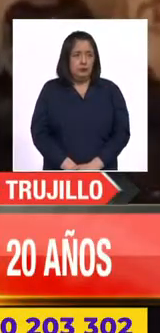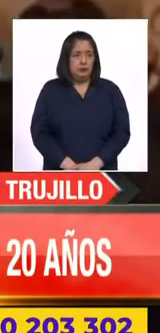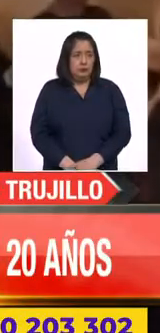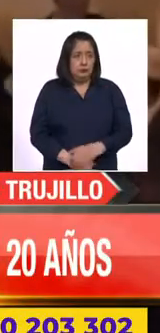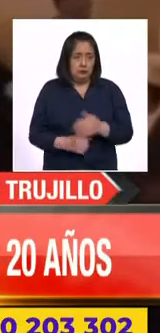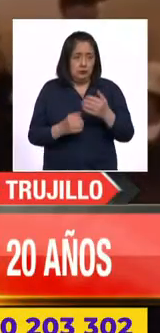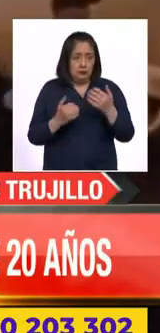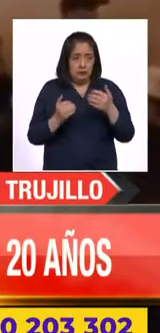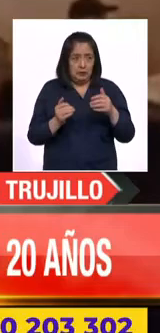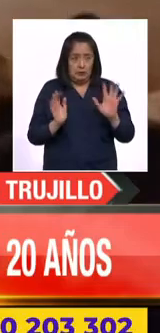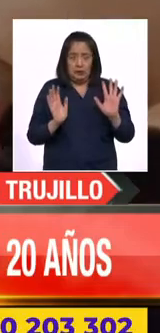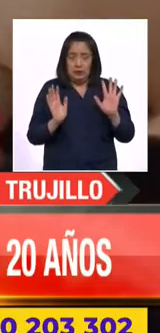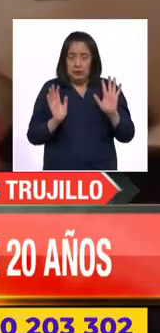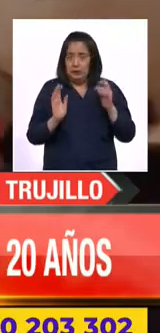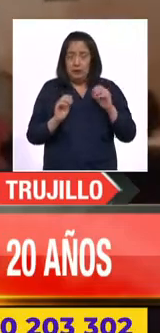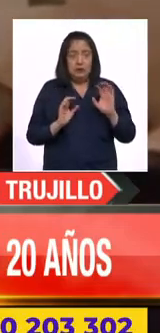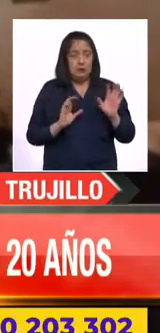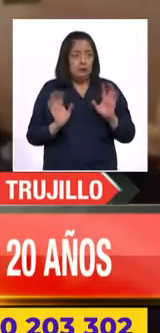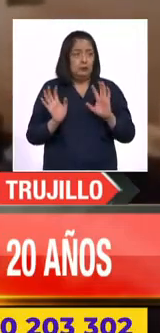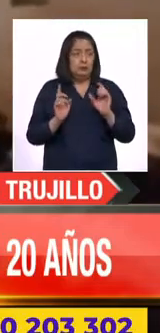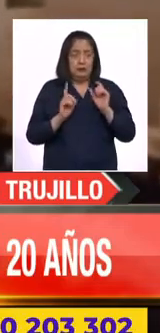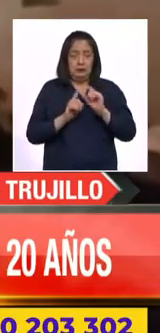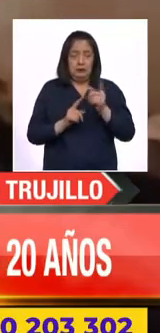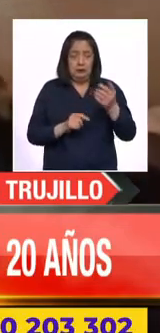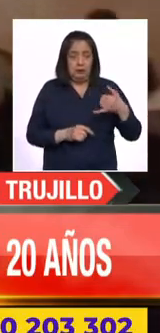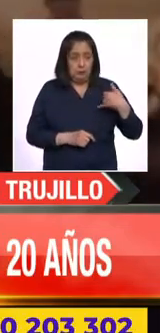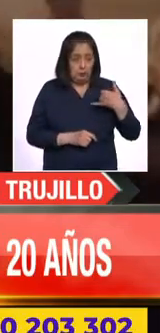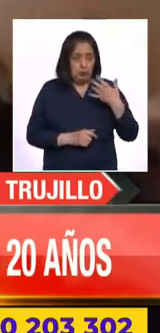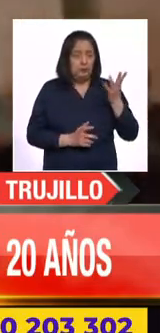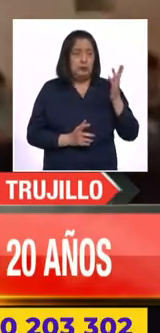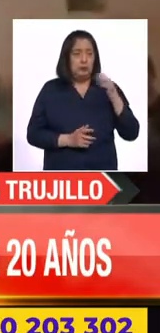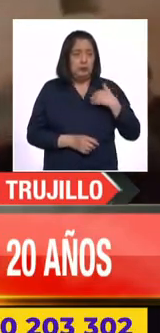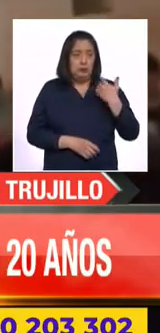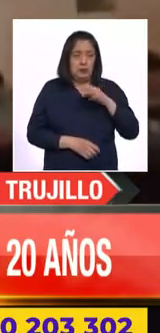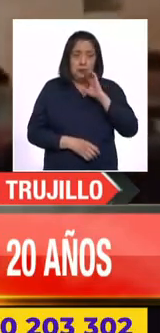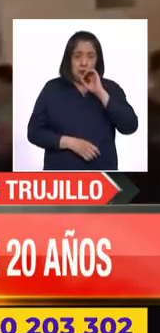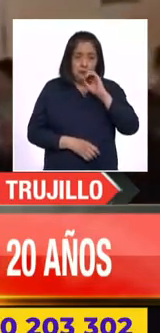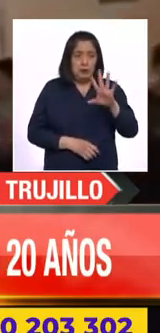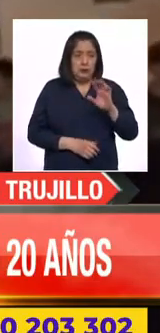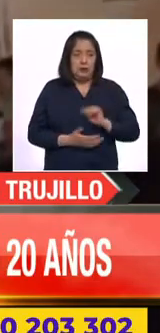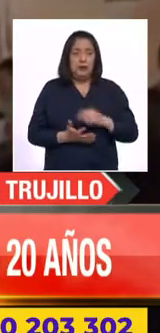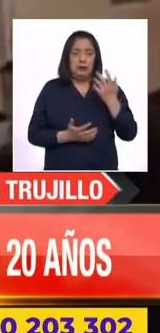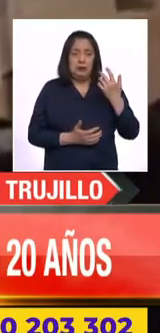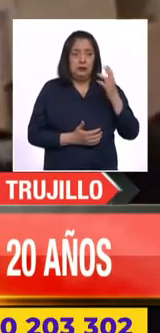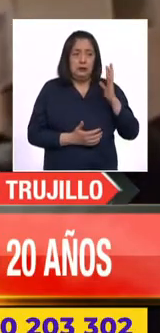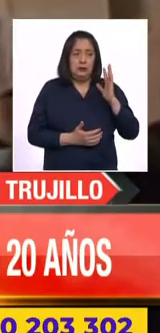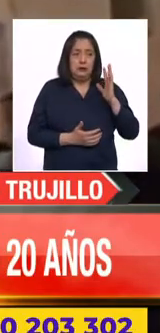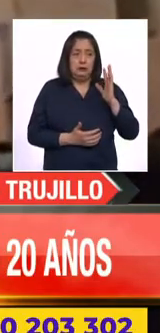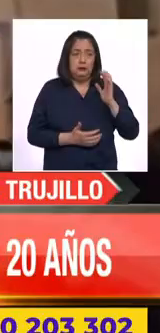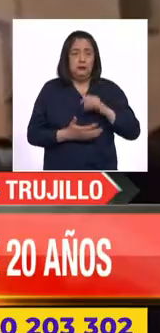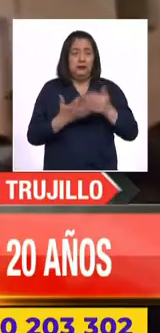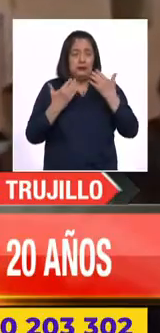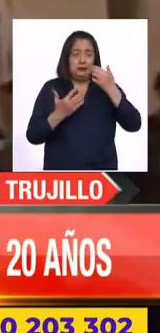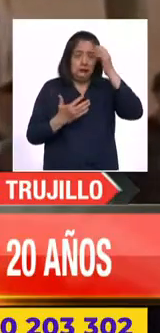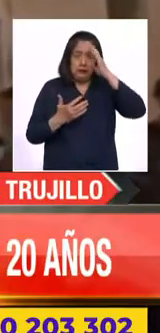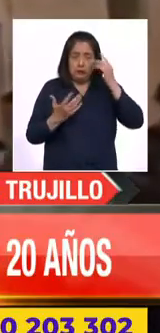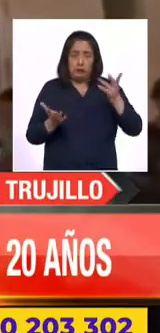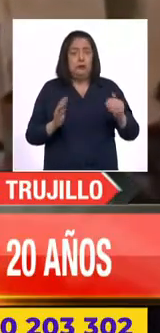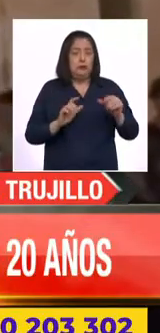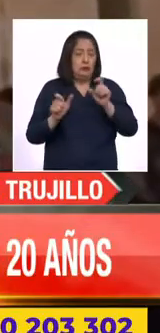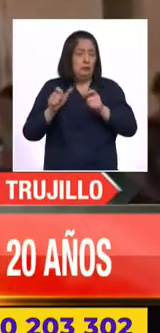no quedarán palabras. Como joven, como les dije, electos, gracias a Dios y al pueblo,